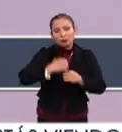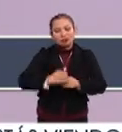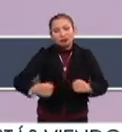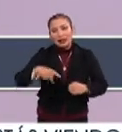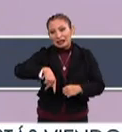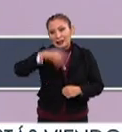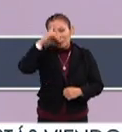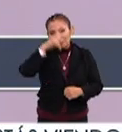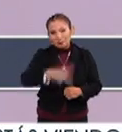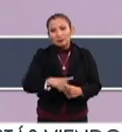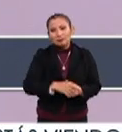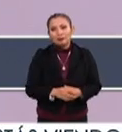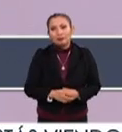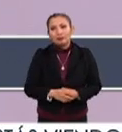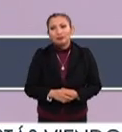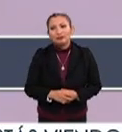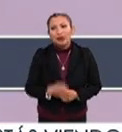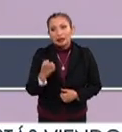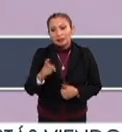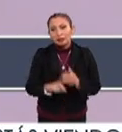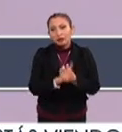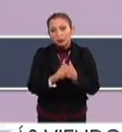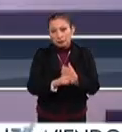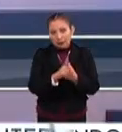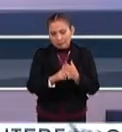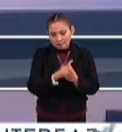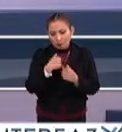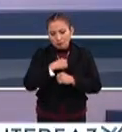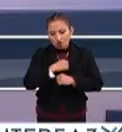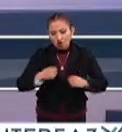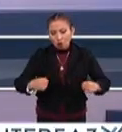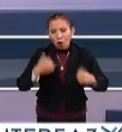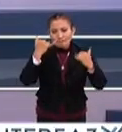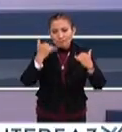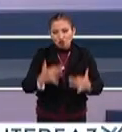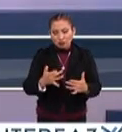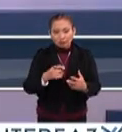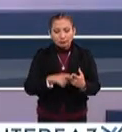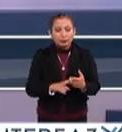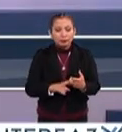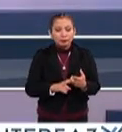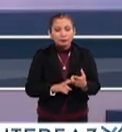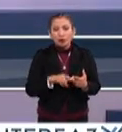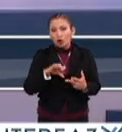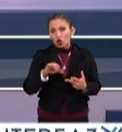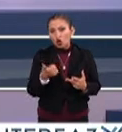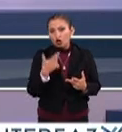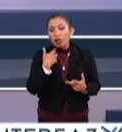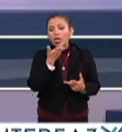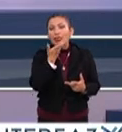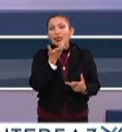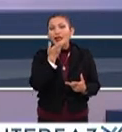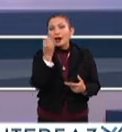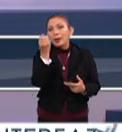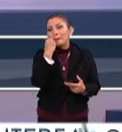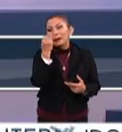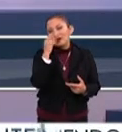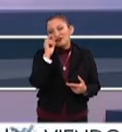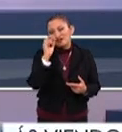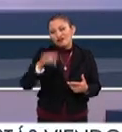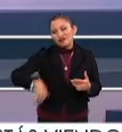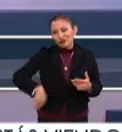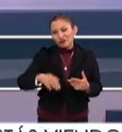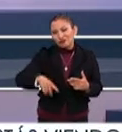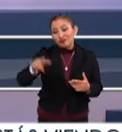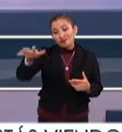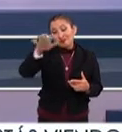nuestro país de este padecimiento de sobrepeso y obesidad. También los hábitos de alimentación, que como tú lo